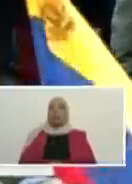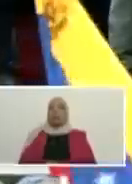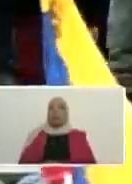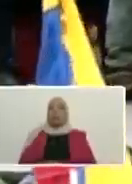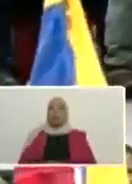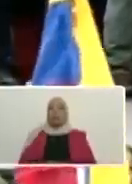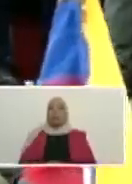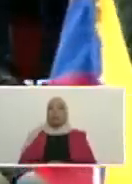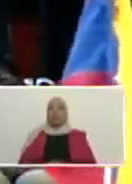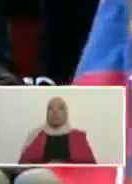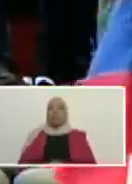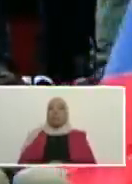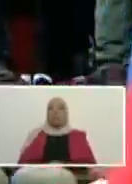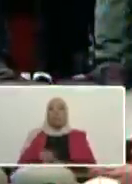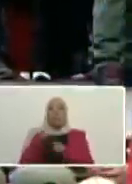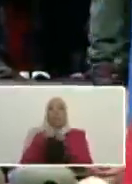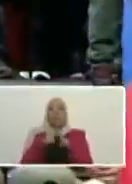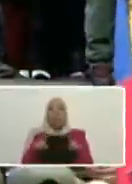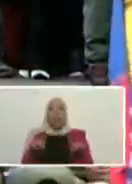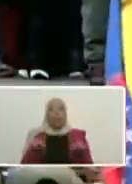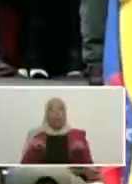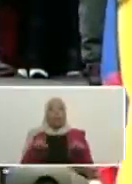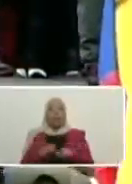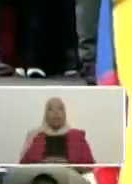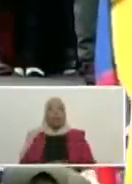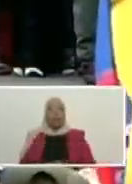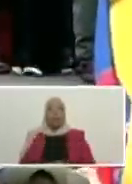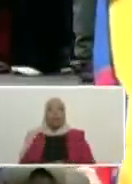tampoco, pero es bien bueno